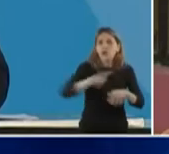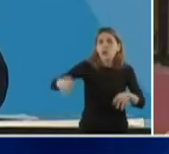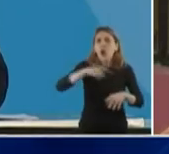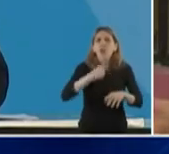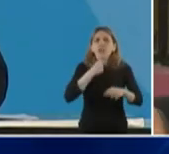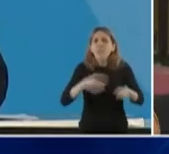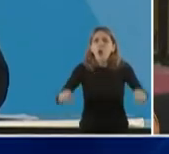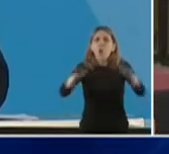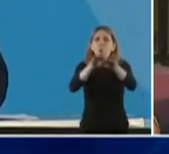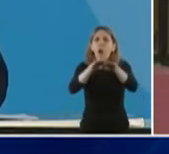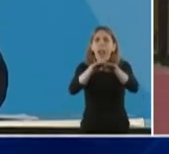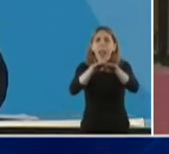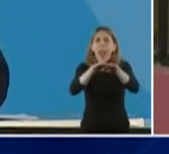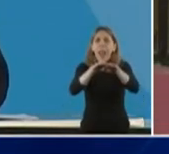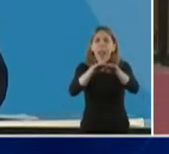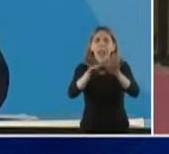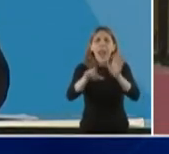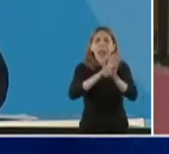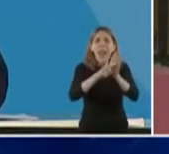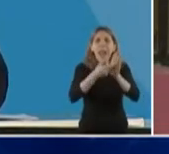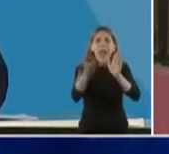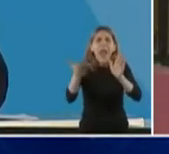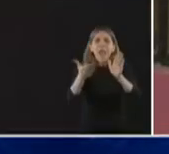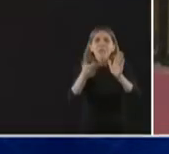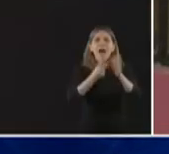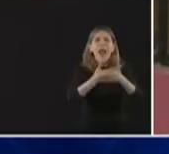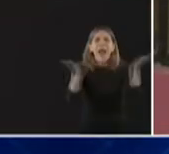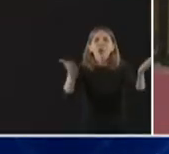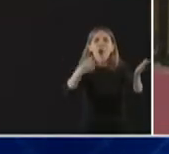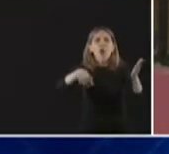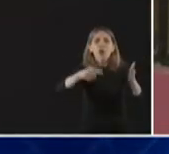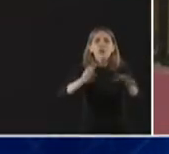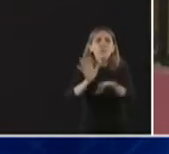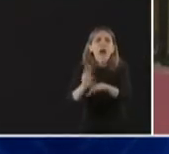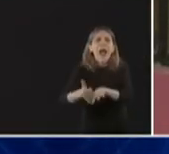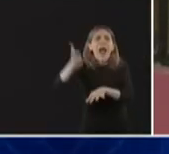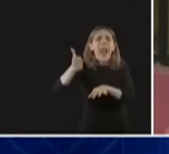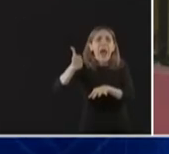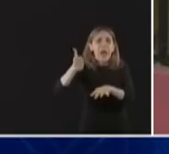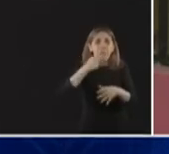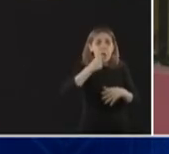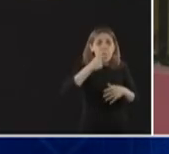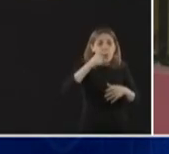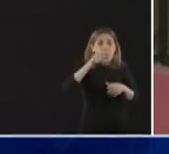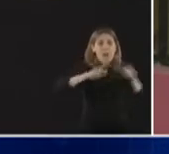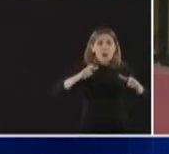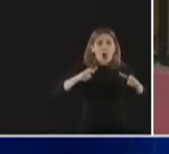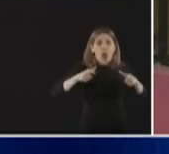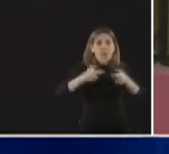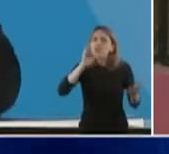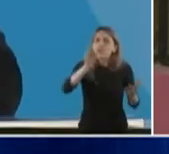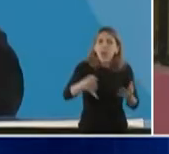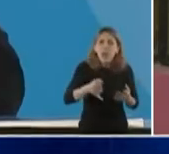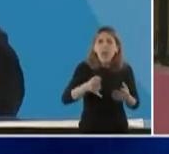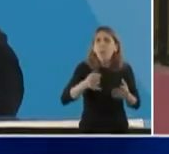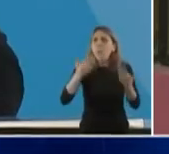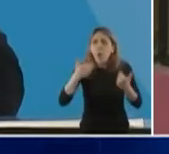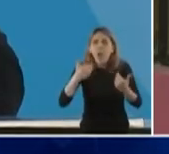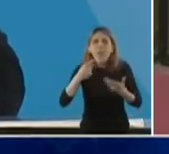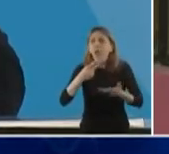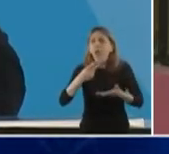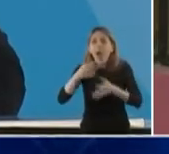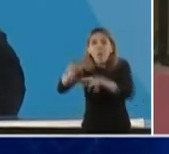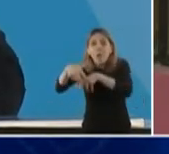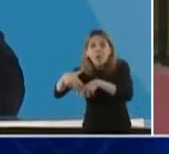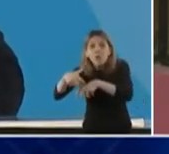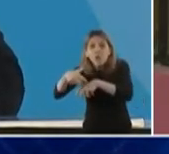preguntando cuando ya muestra el problema que tenemos porque la misma pregunta que te hace voz se la hace toda la argentina hoy no lo sabemos y